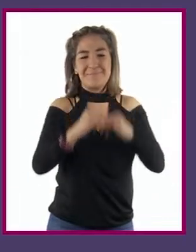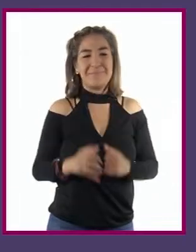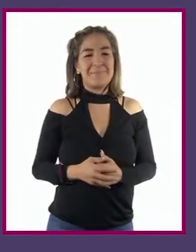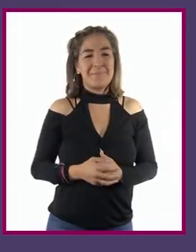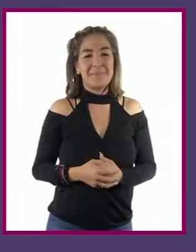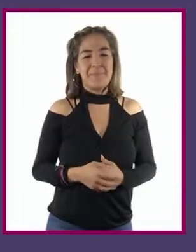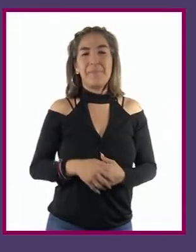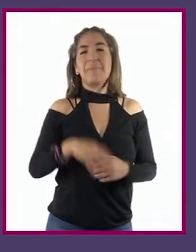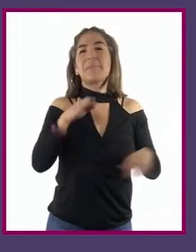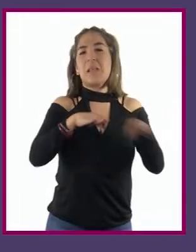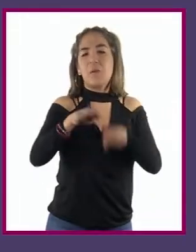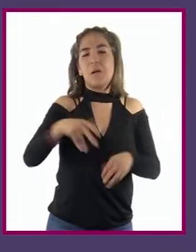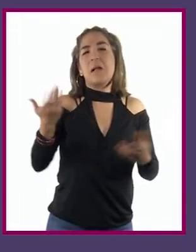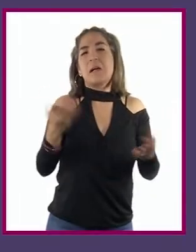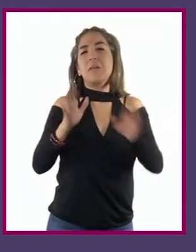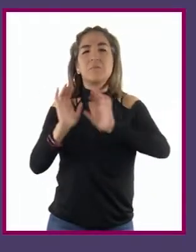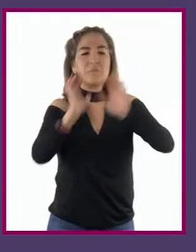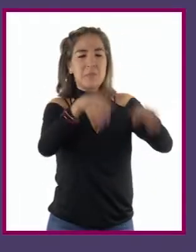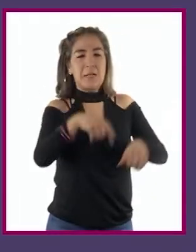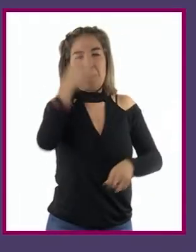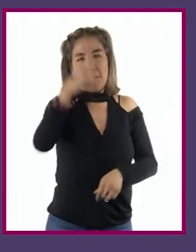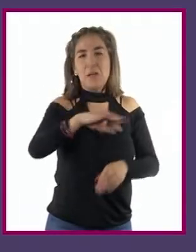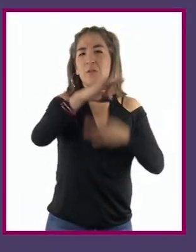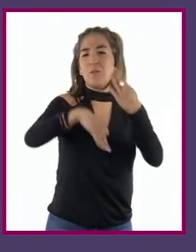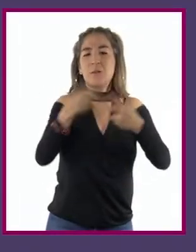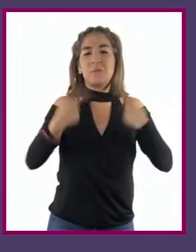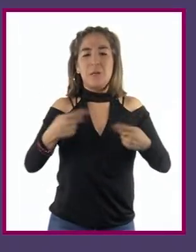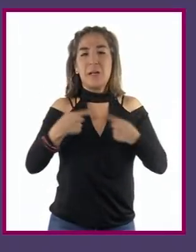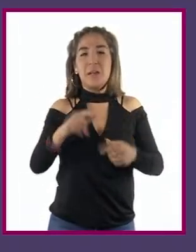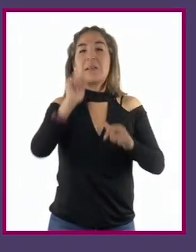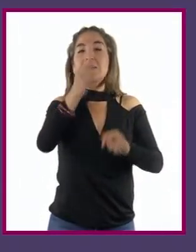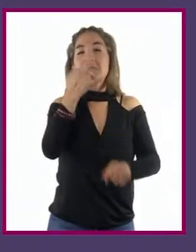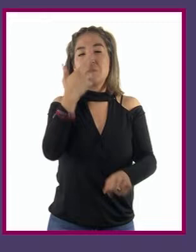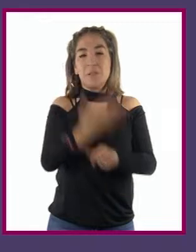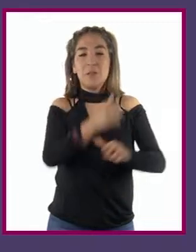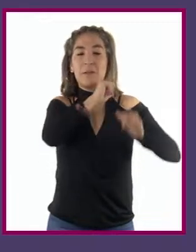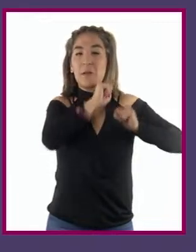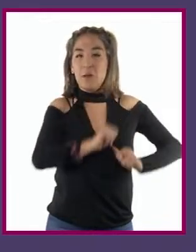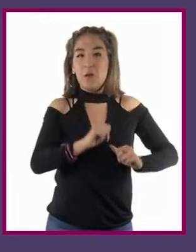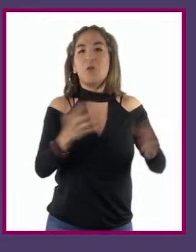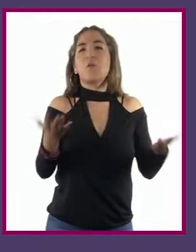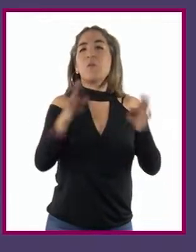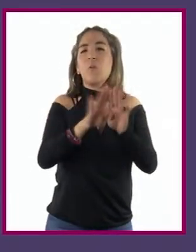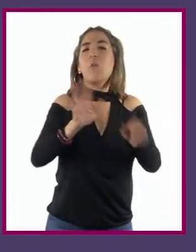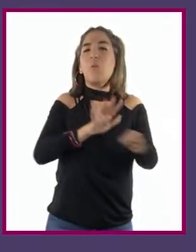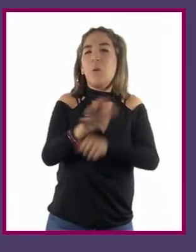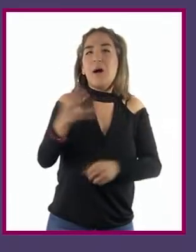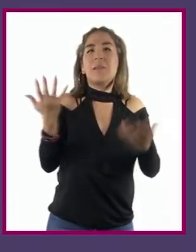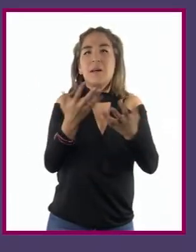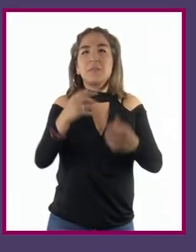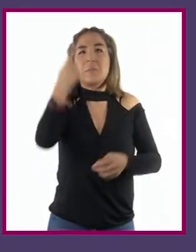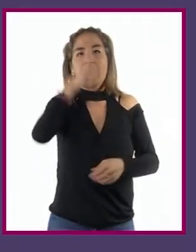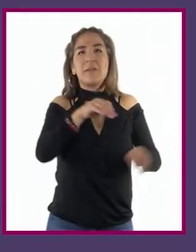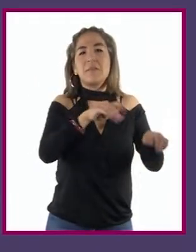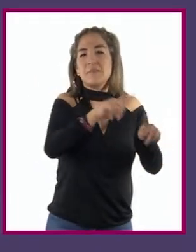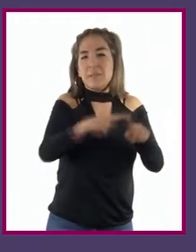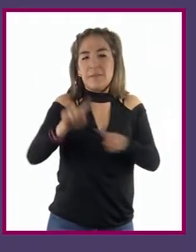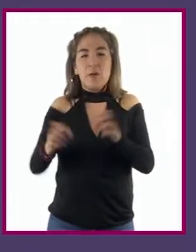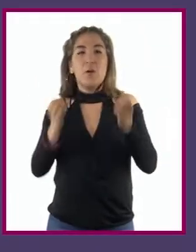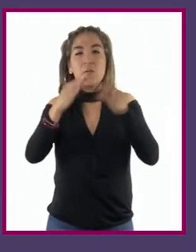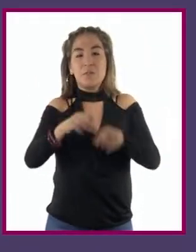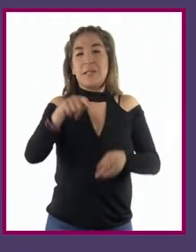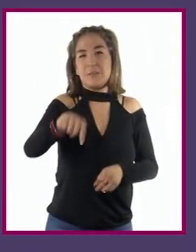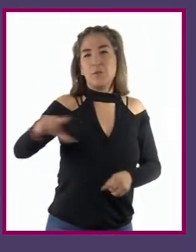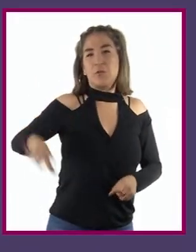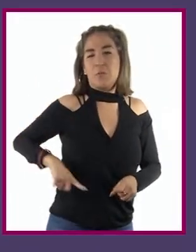Los funcionarios, empleados y todas las personas que tengan un cargo, empleo o comisión en las diversas oficinas de la Administración